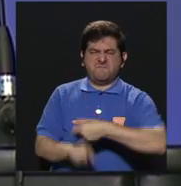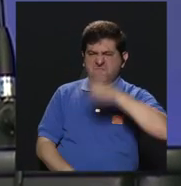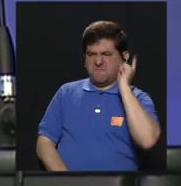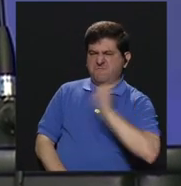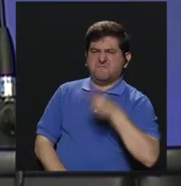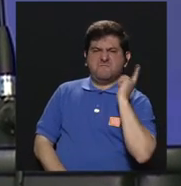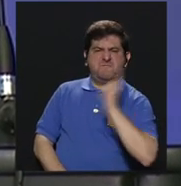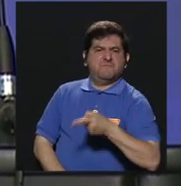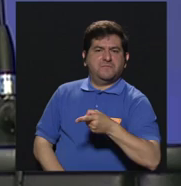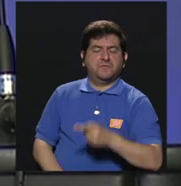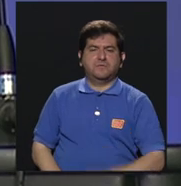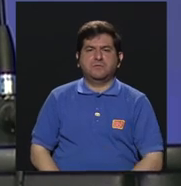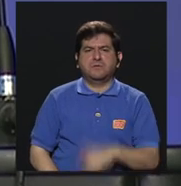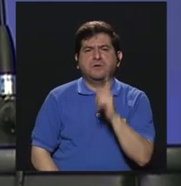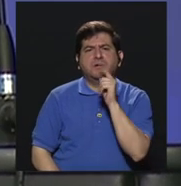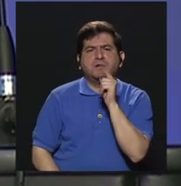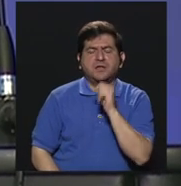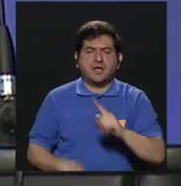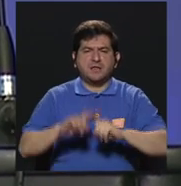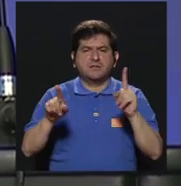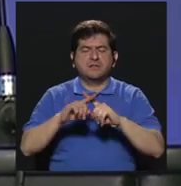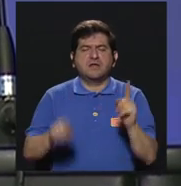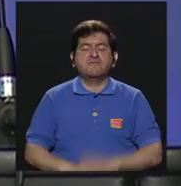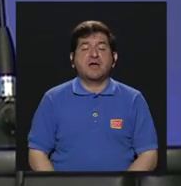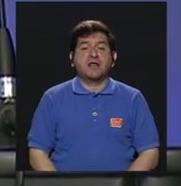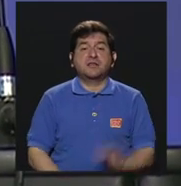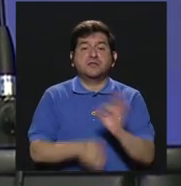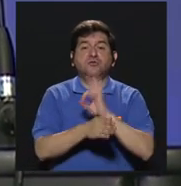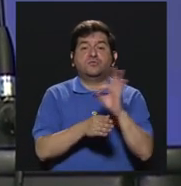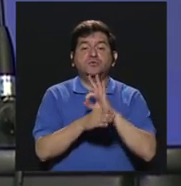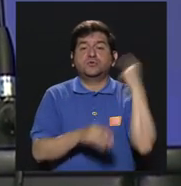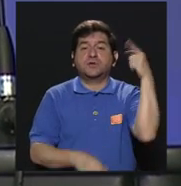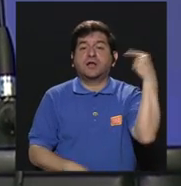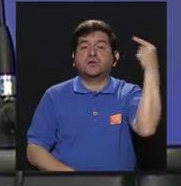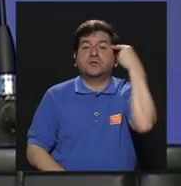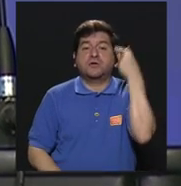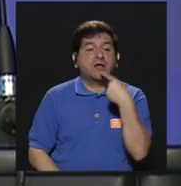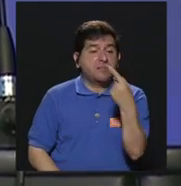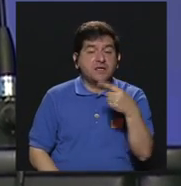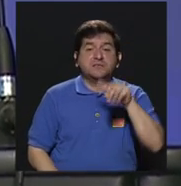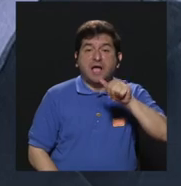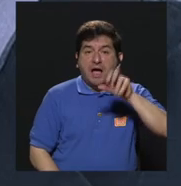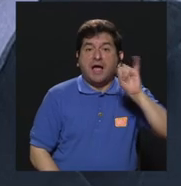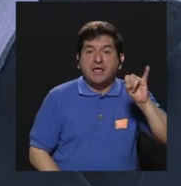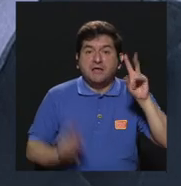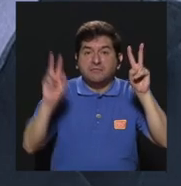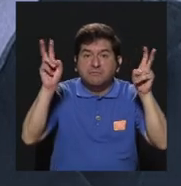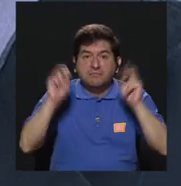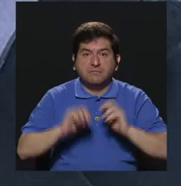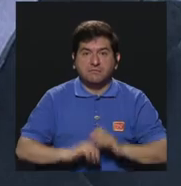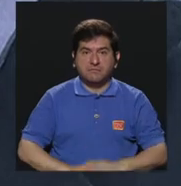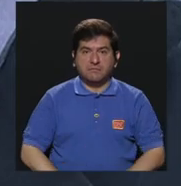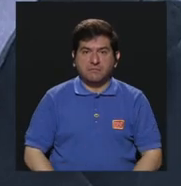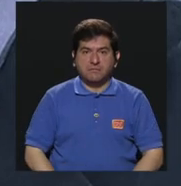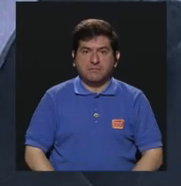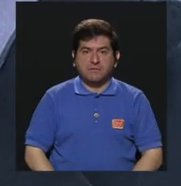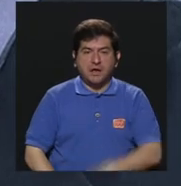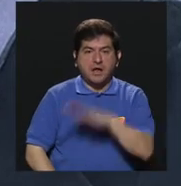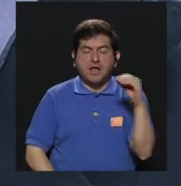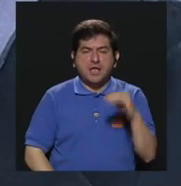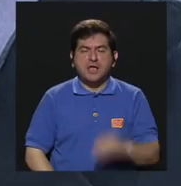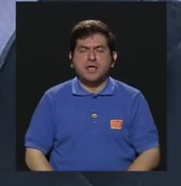intimidación por parte de agentes del Estado, dice Amnistía Internacional, y de